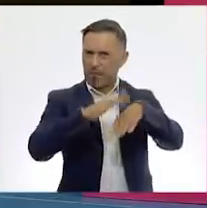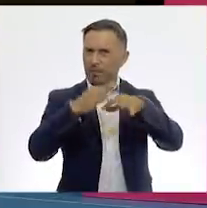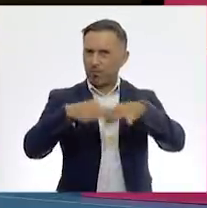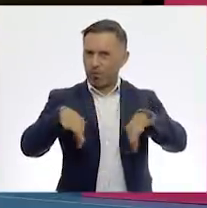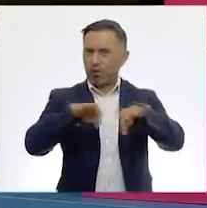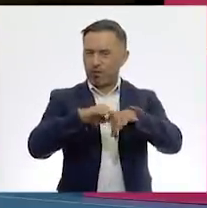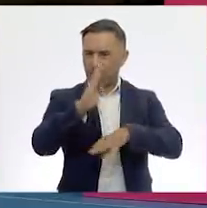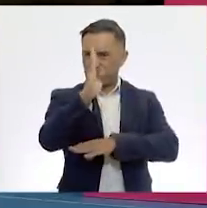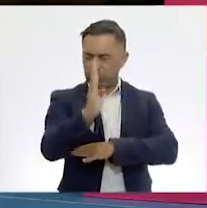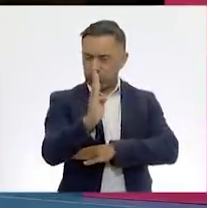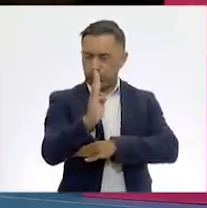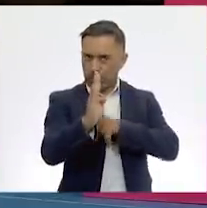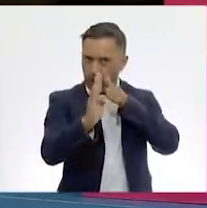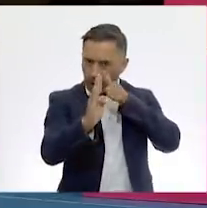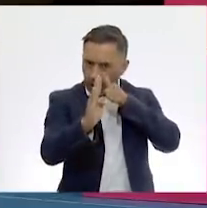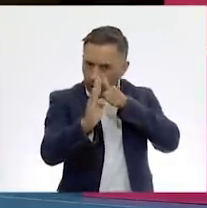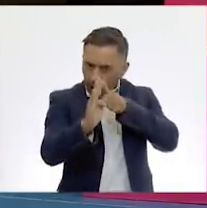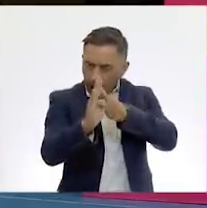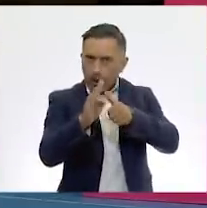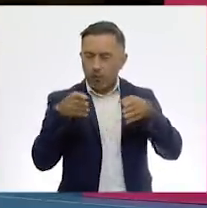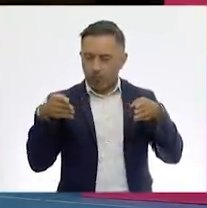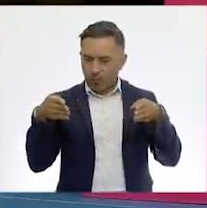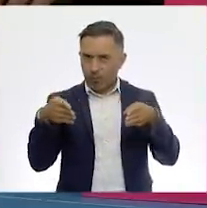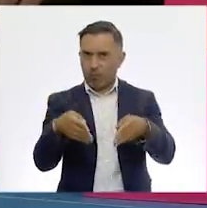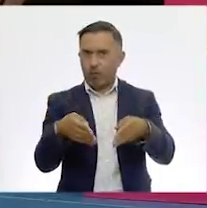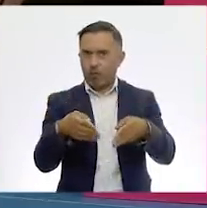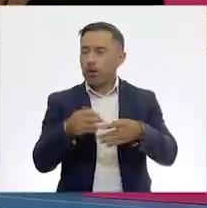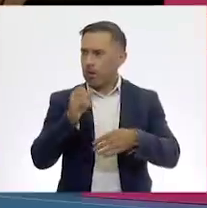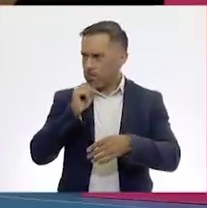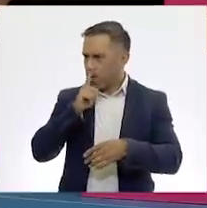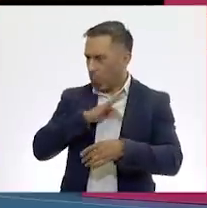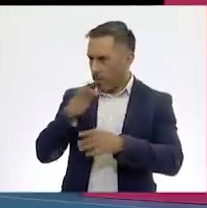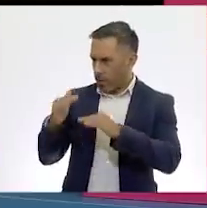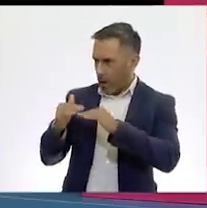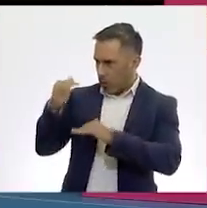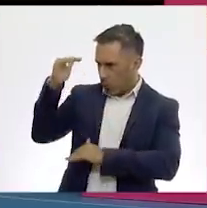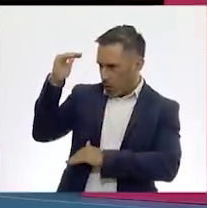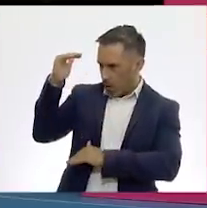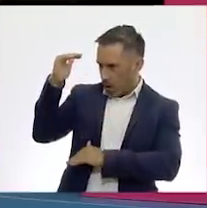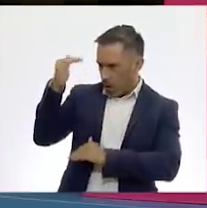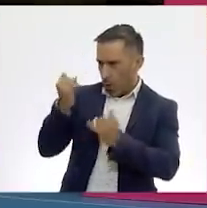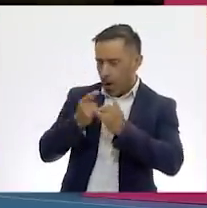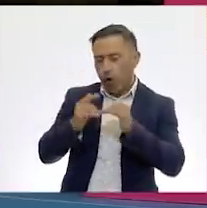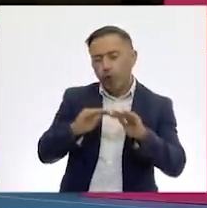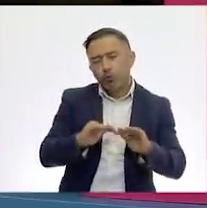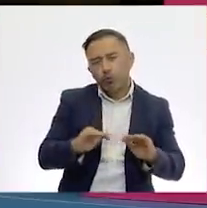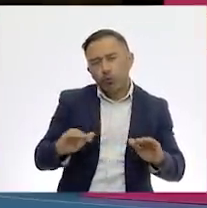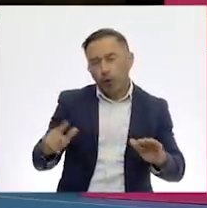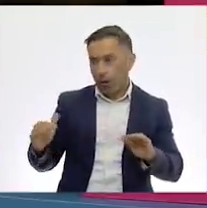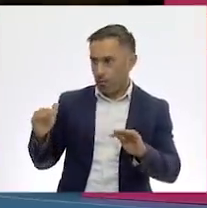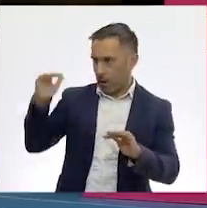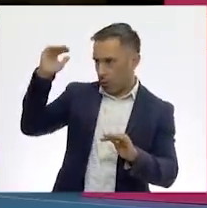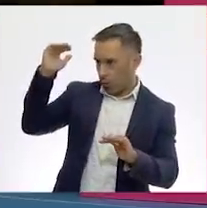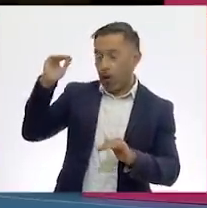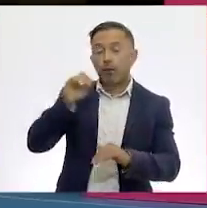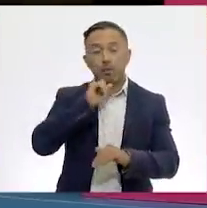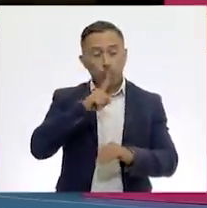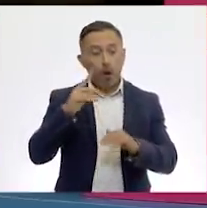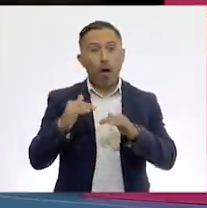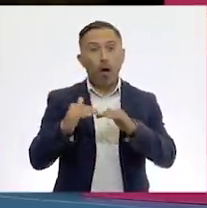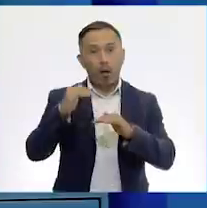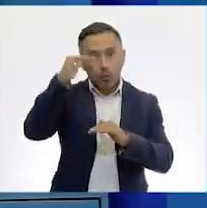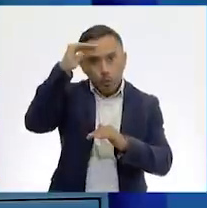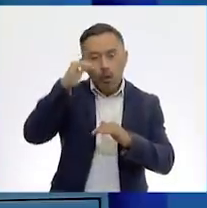importante y darle un orden jerárquico mayor. Y la altura también nos va diciendo ahí cuál es, ¿no? Exacto, por la altura y por la forma en que